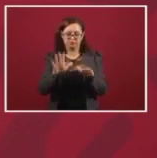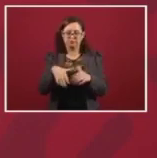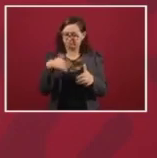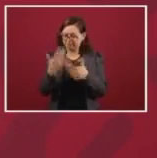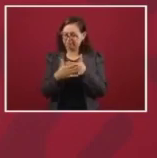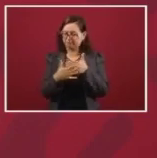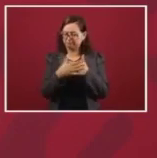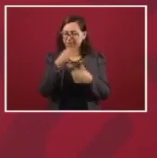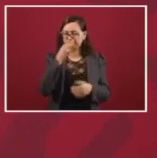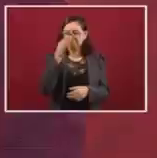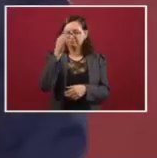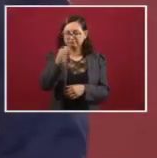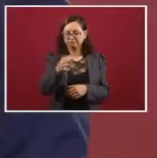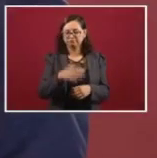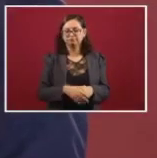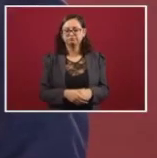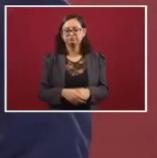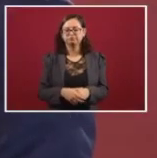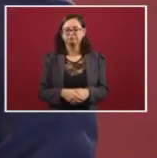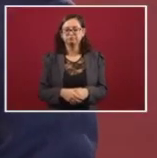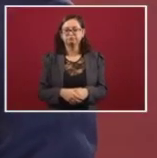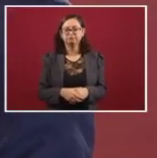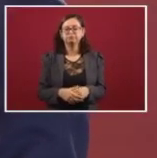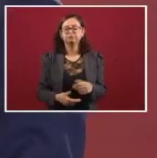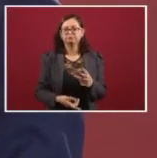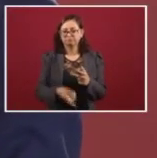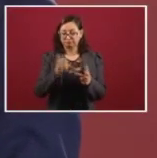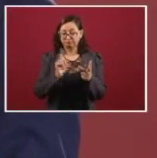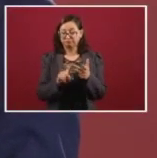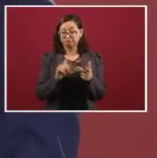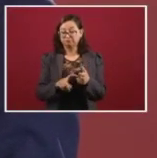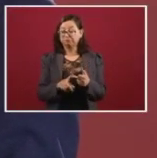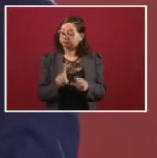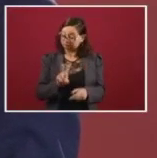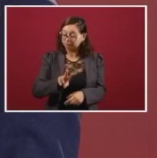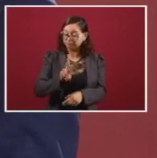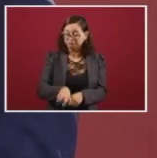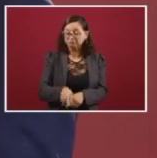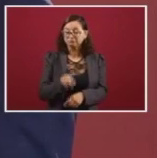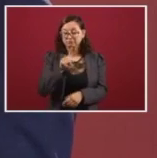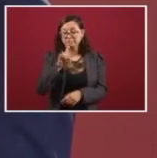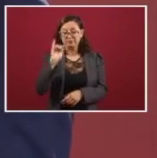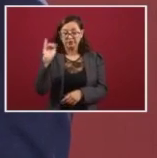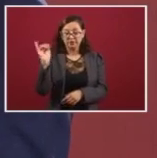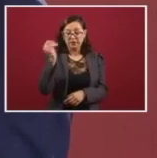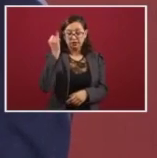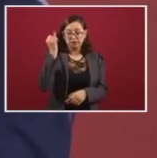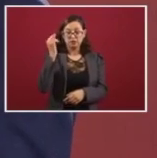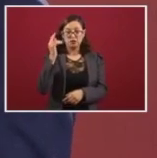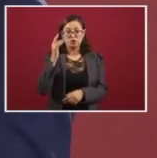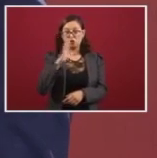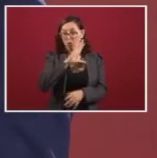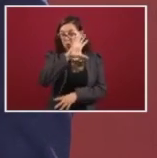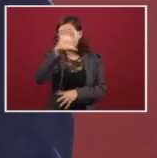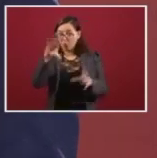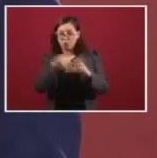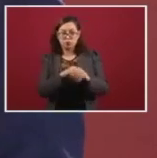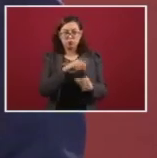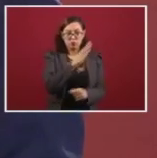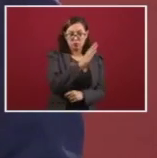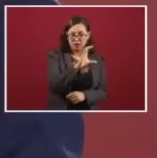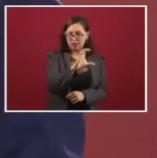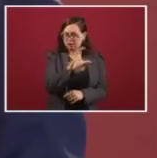efecto, en Tijuana, que no es todo Baja California,